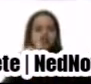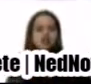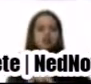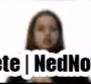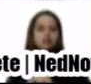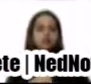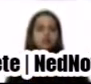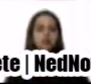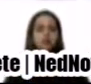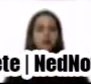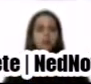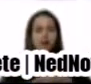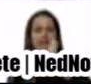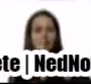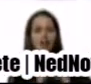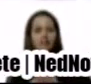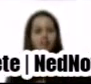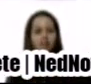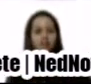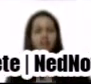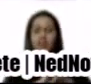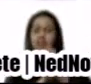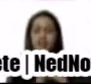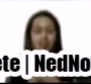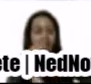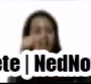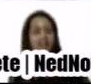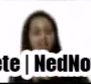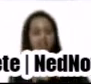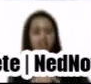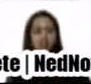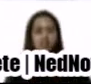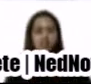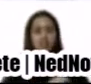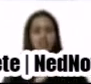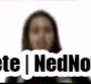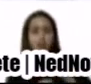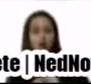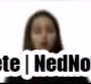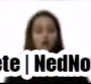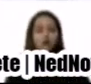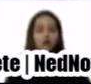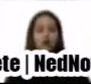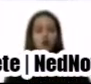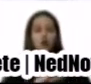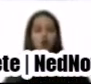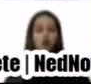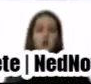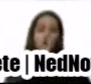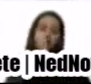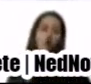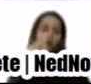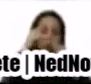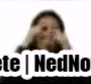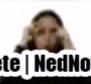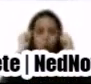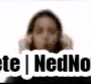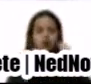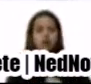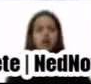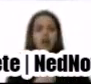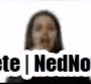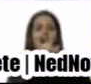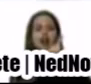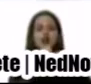un ataque directo a la democracia. Cada una de las decisiones, sentencias que ha tomado este